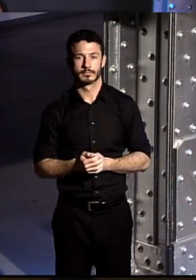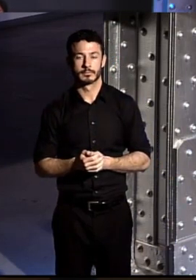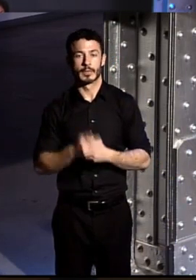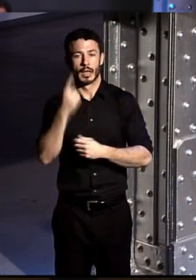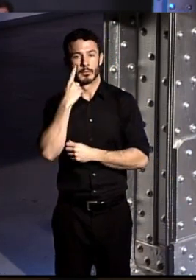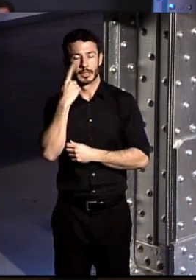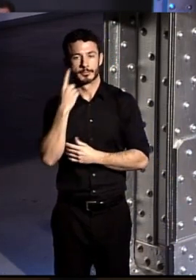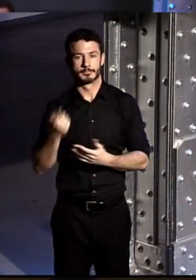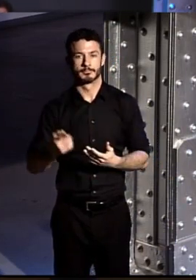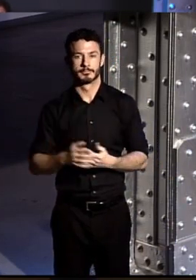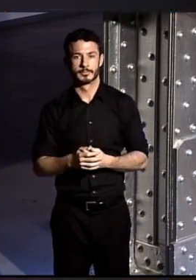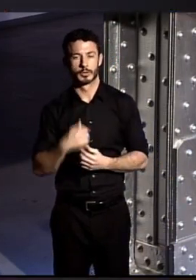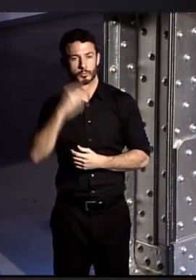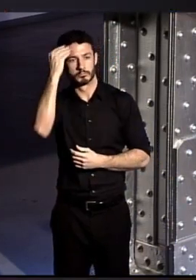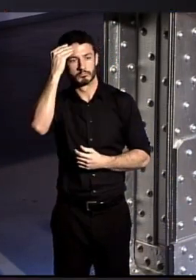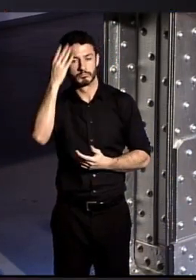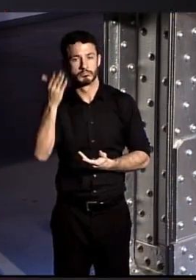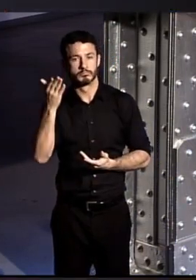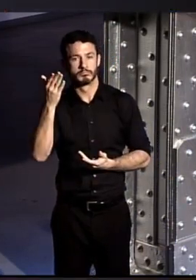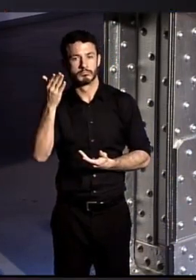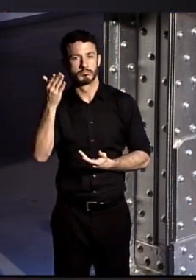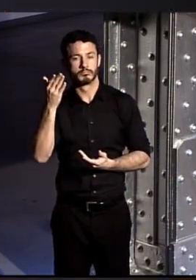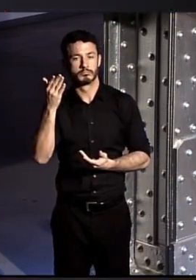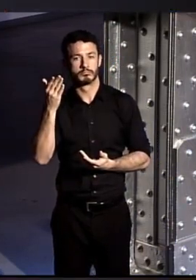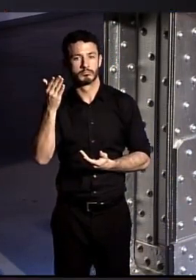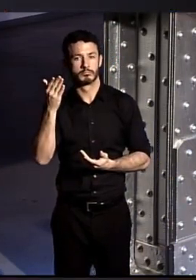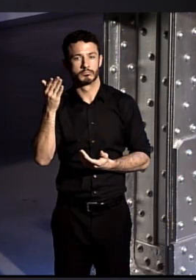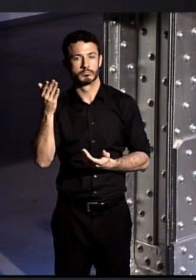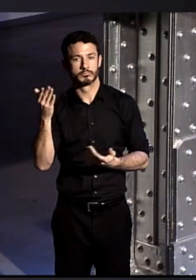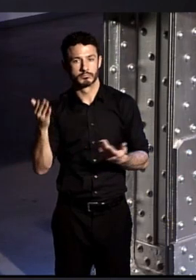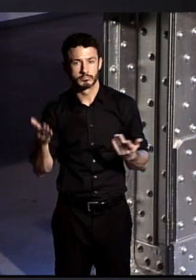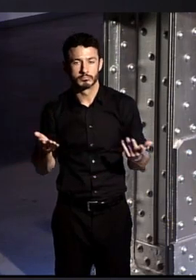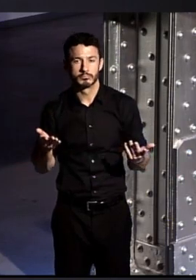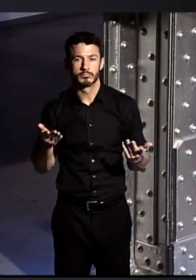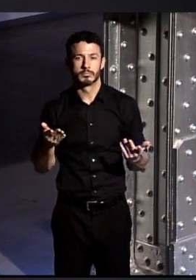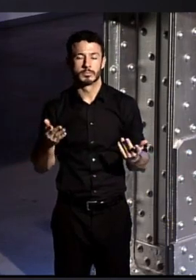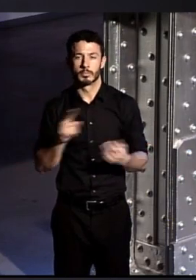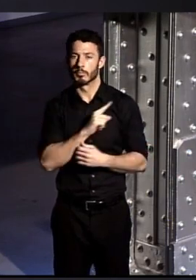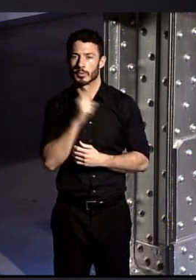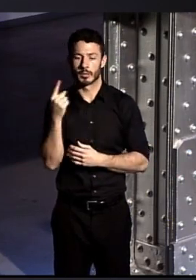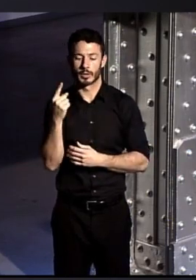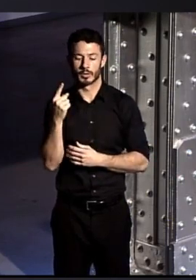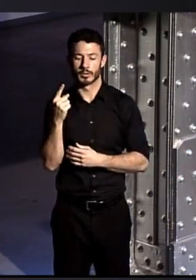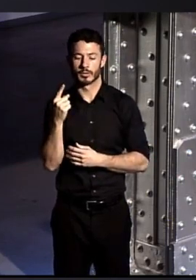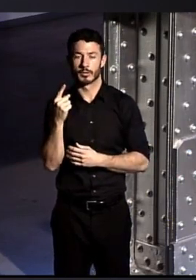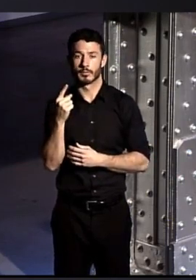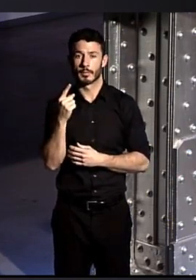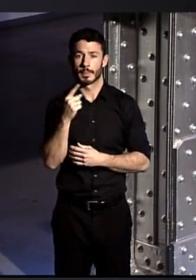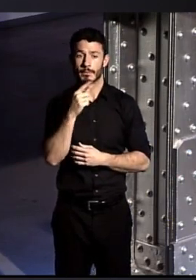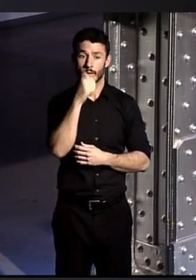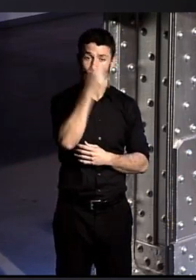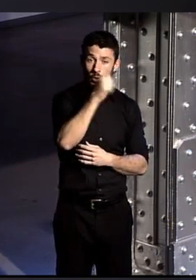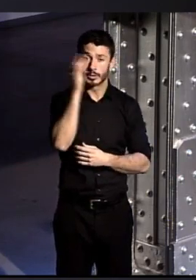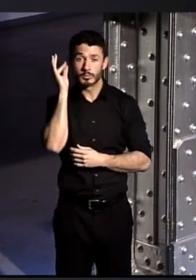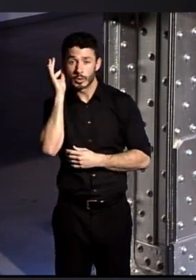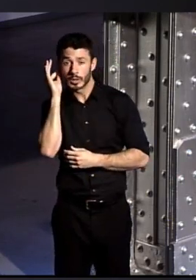A ver, yo creo, en primer lugar, que los hombres y las